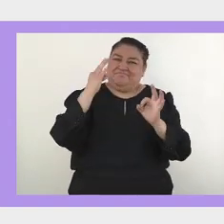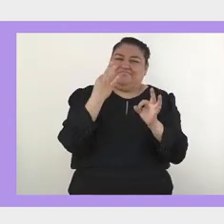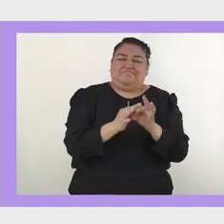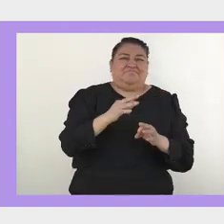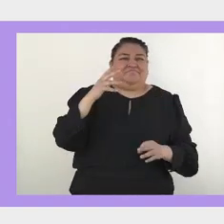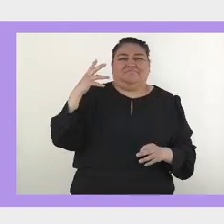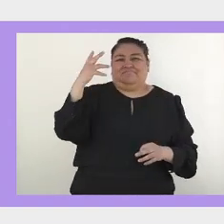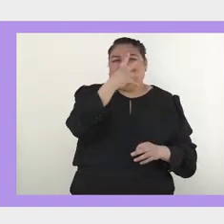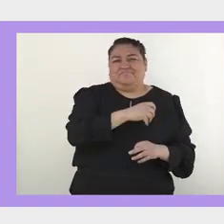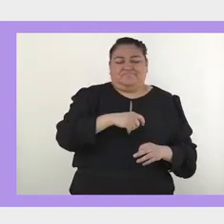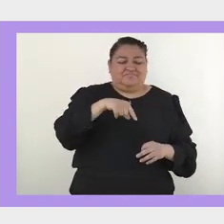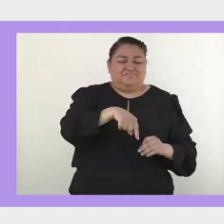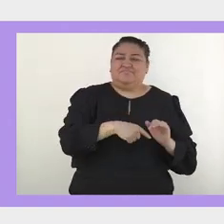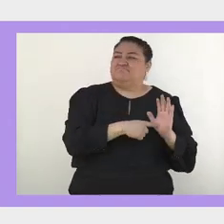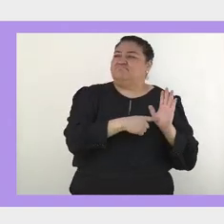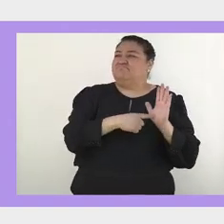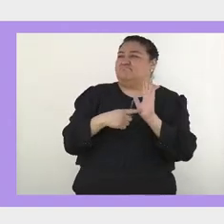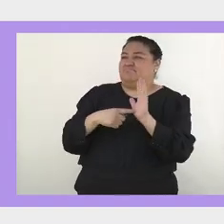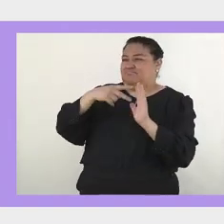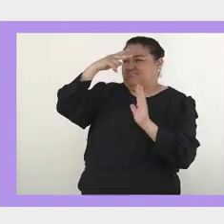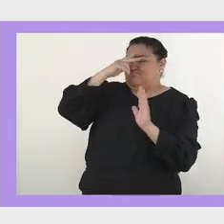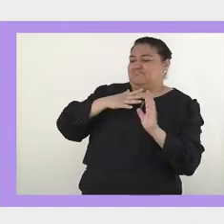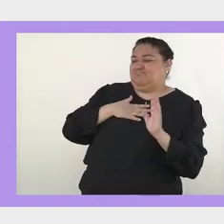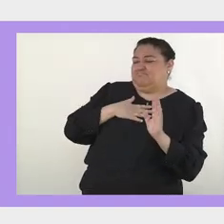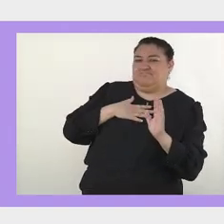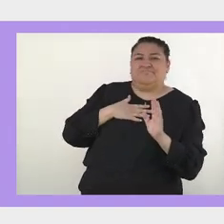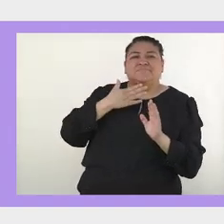agregado poner el nombre de México en alto Así que muchas gracias Sí y